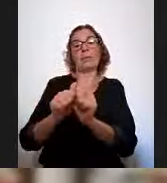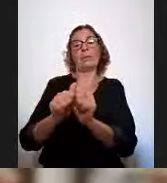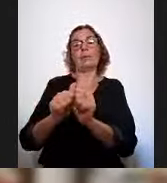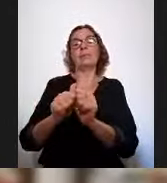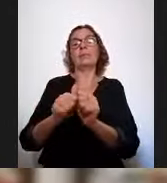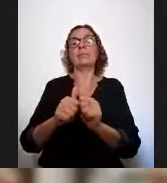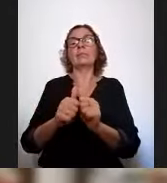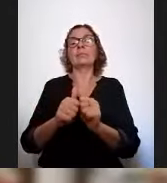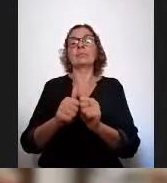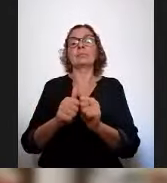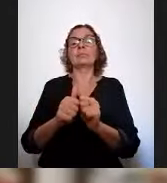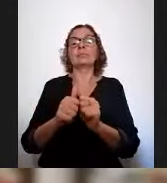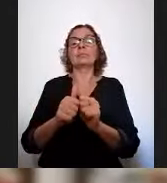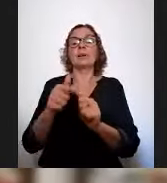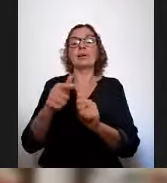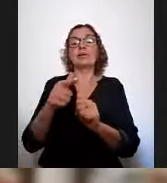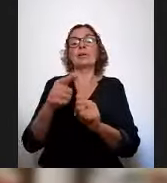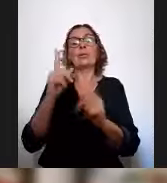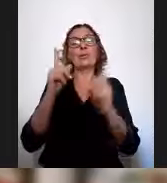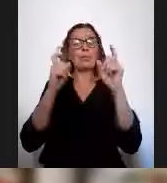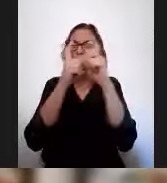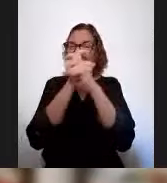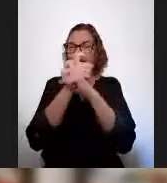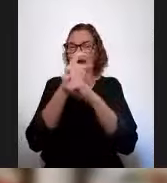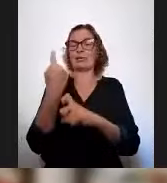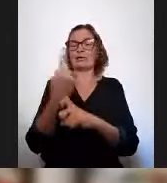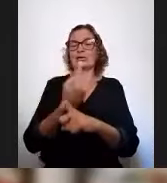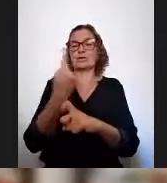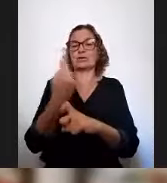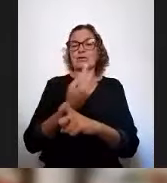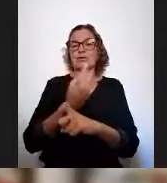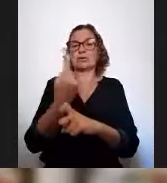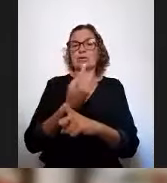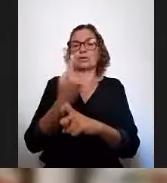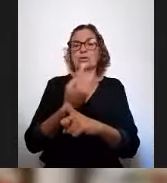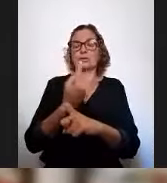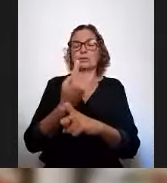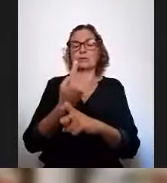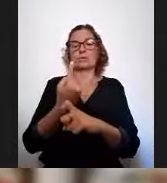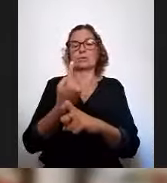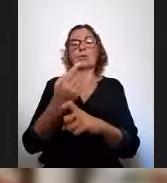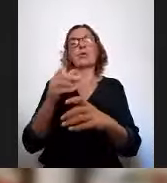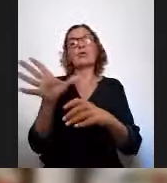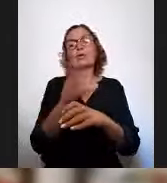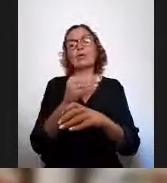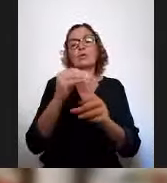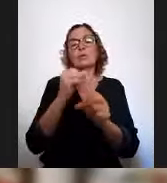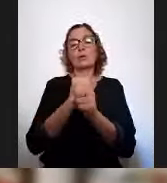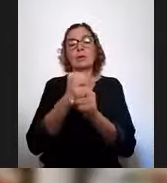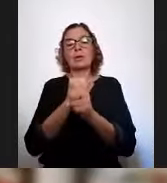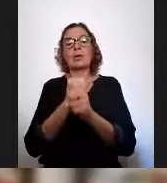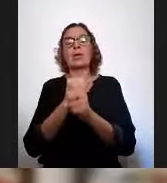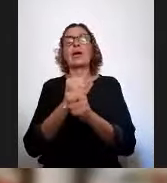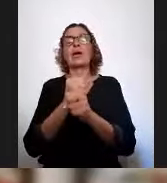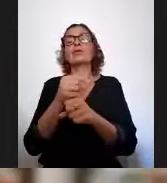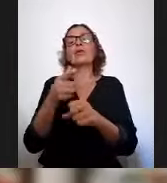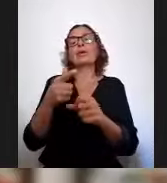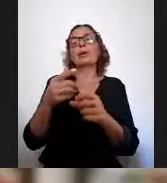No, esto es muy difícil hacerlo solo. Entonces, bueno, todos los que están trabajando, más que trabajando, los que